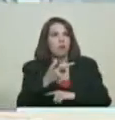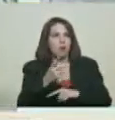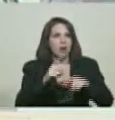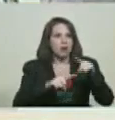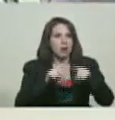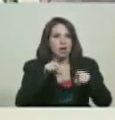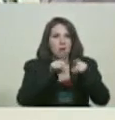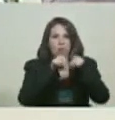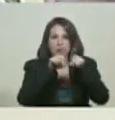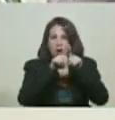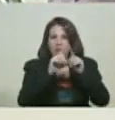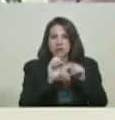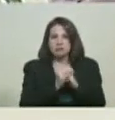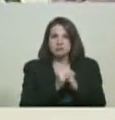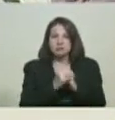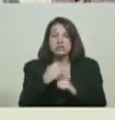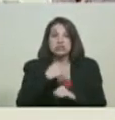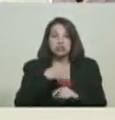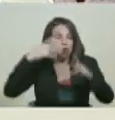yo era canciller